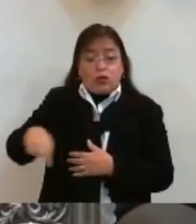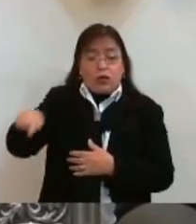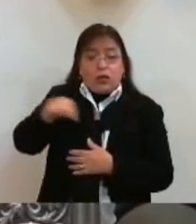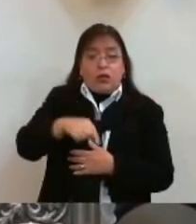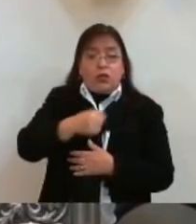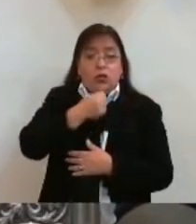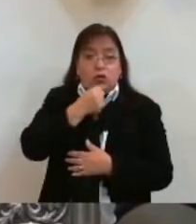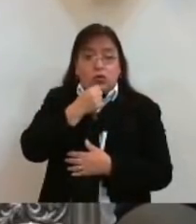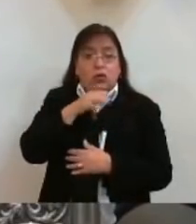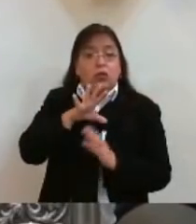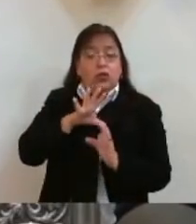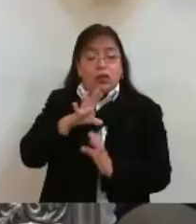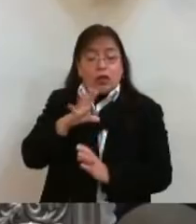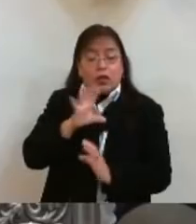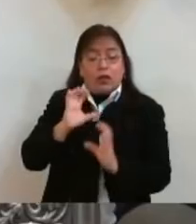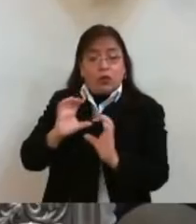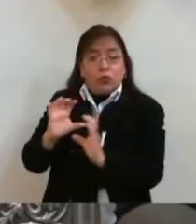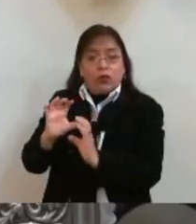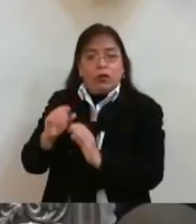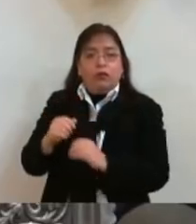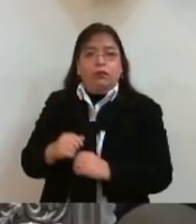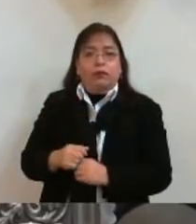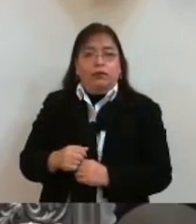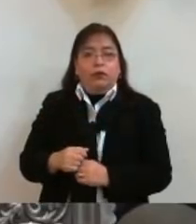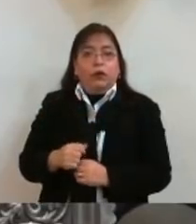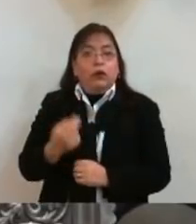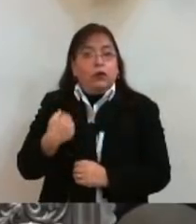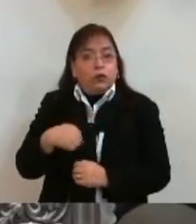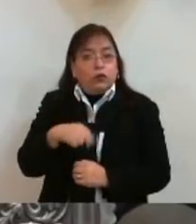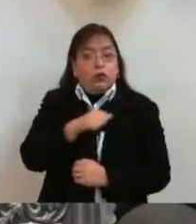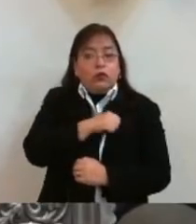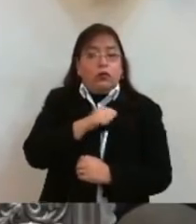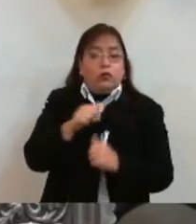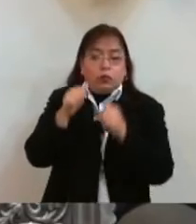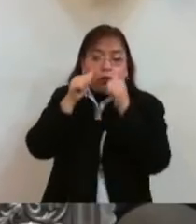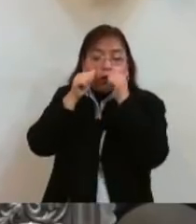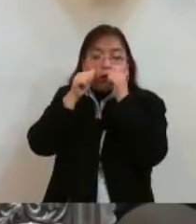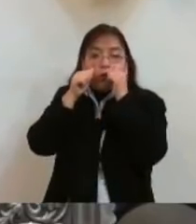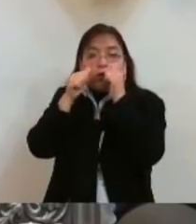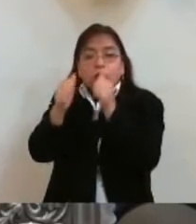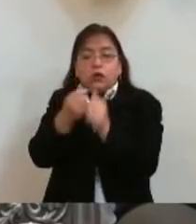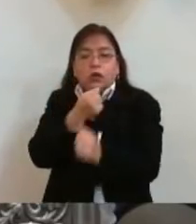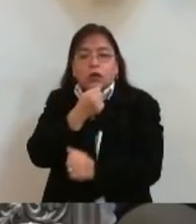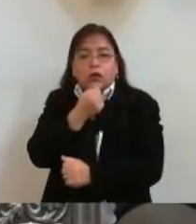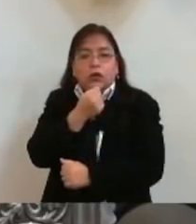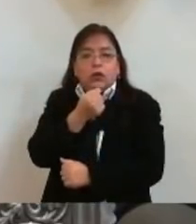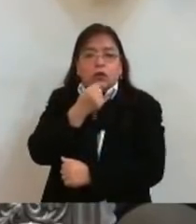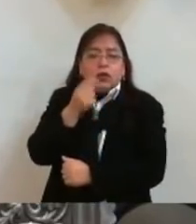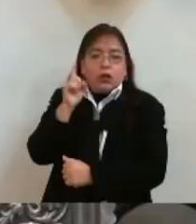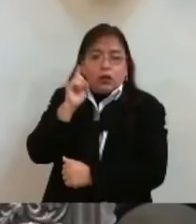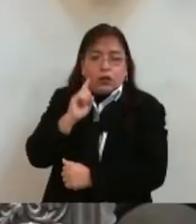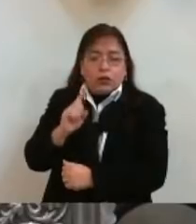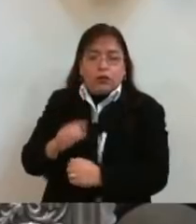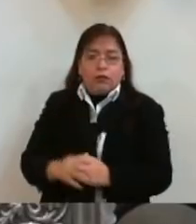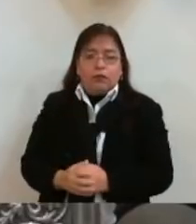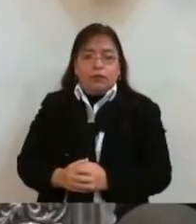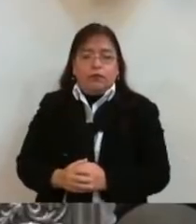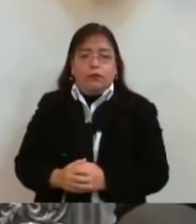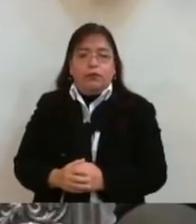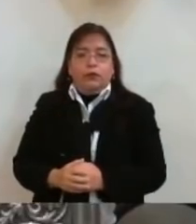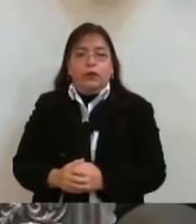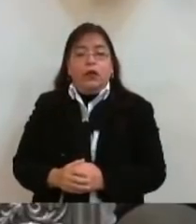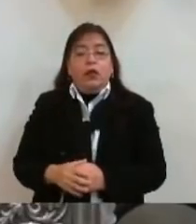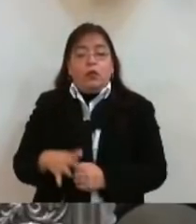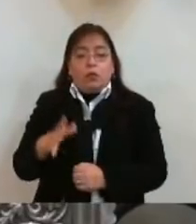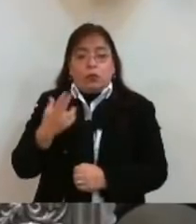futuro. Por eso hay que estar muy atentos a la estrella de la palabra